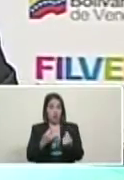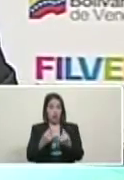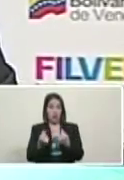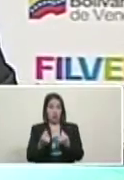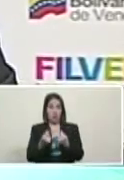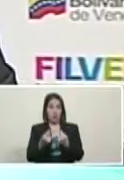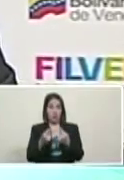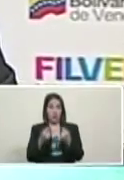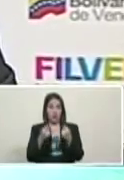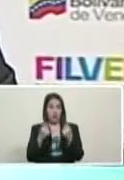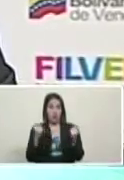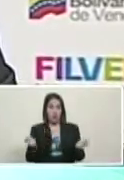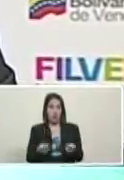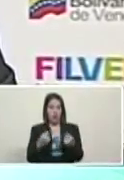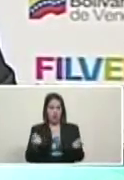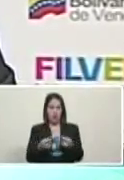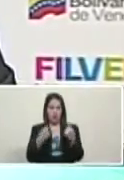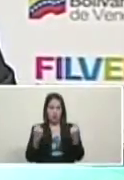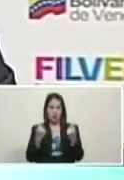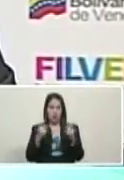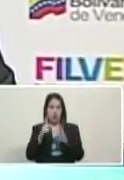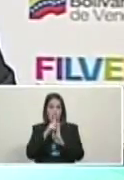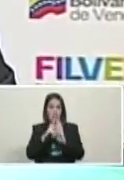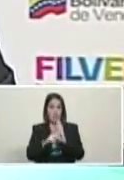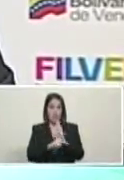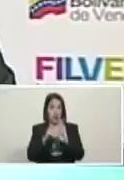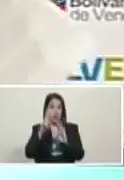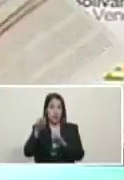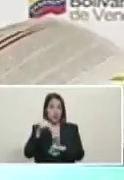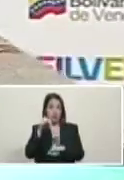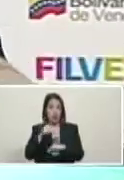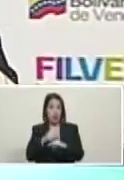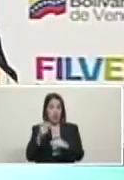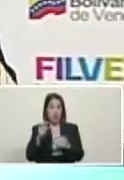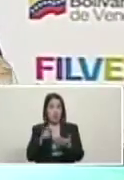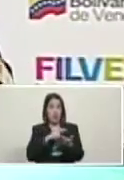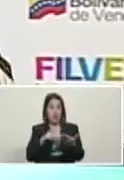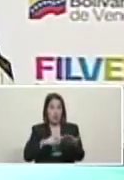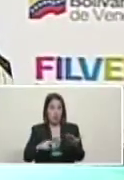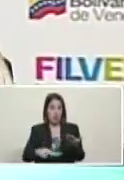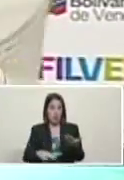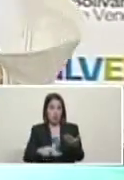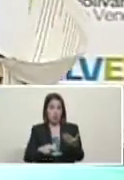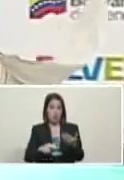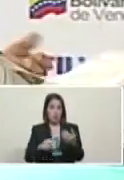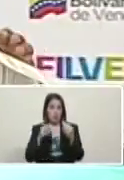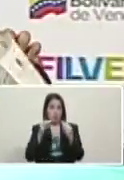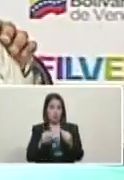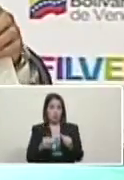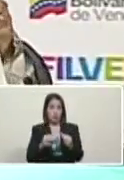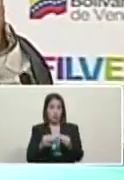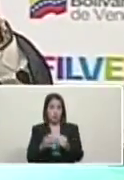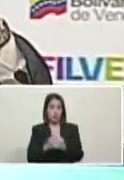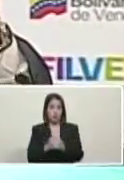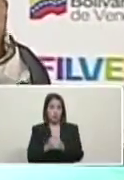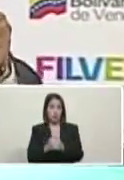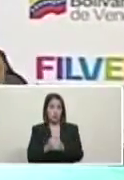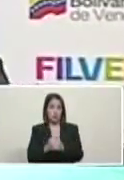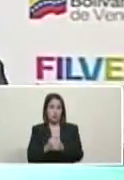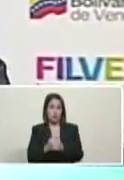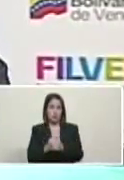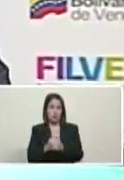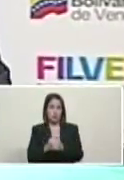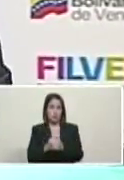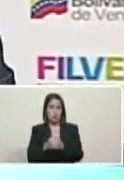el impulso del Plan Nacional de Lectura Manuel Vadel, como parte del Plan Nacional de Lectura